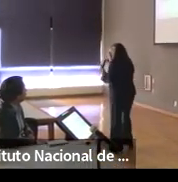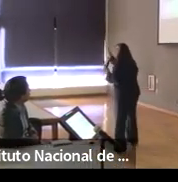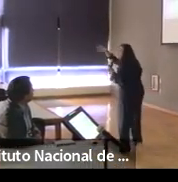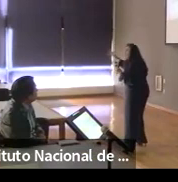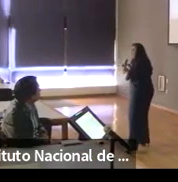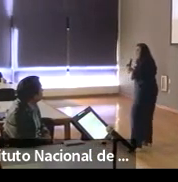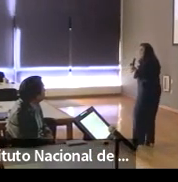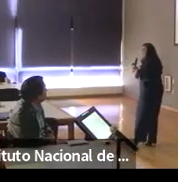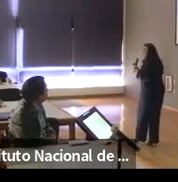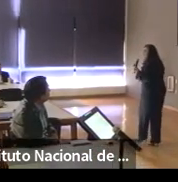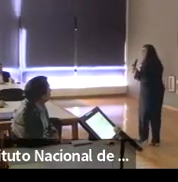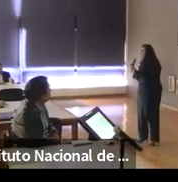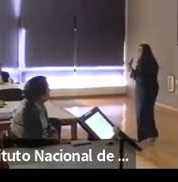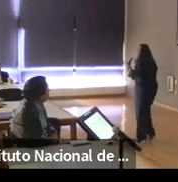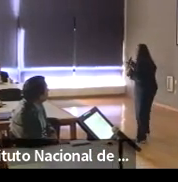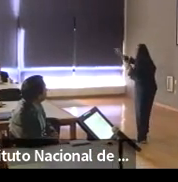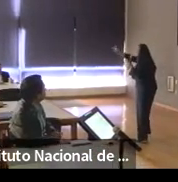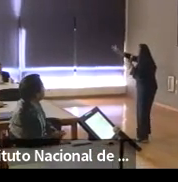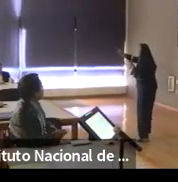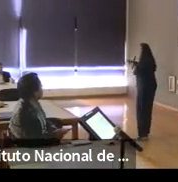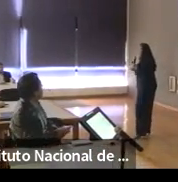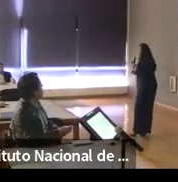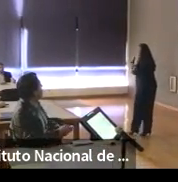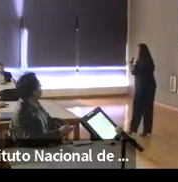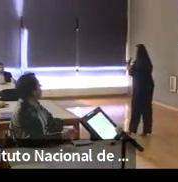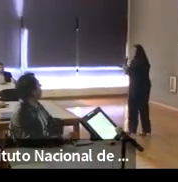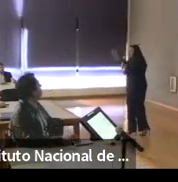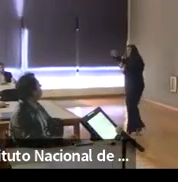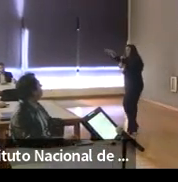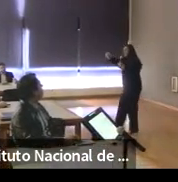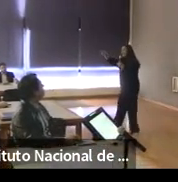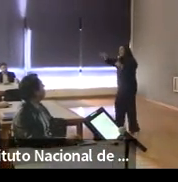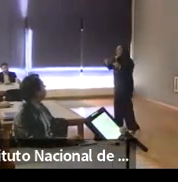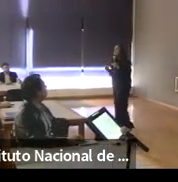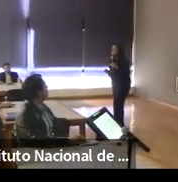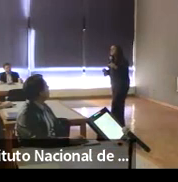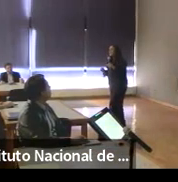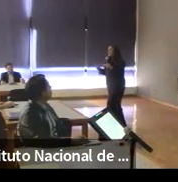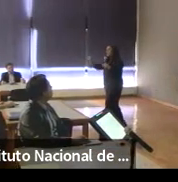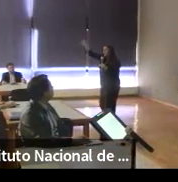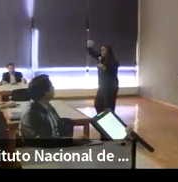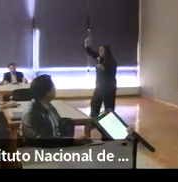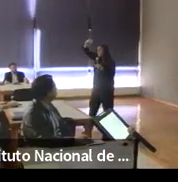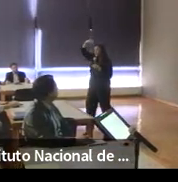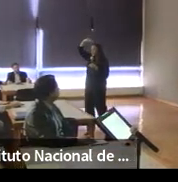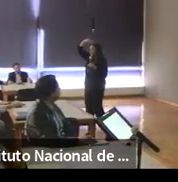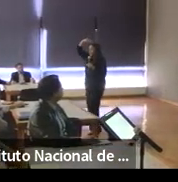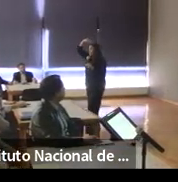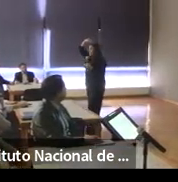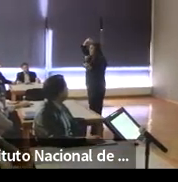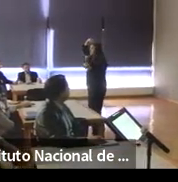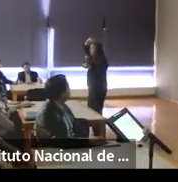porque lo dice el jefe aunque no tenga la razón Y eso qué genera un conflicto